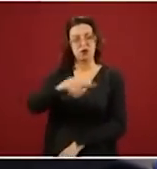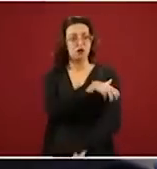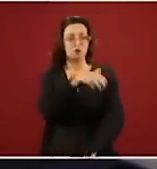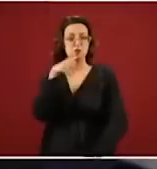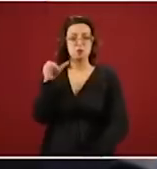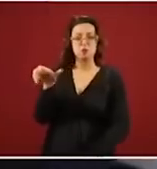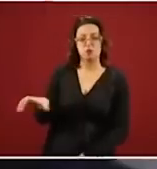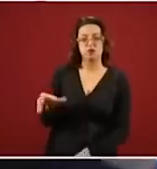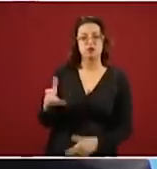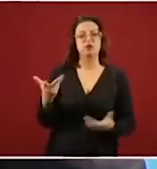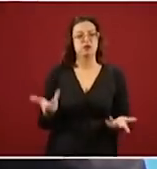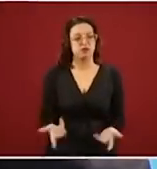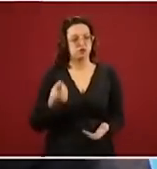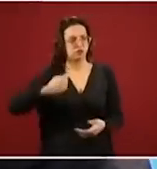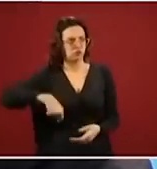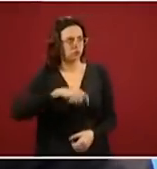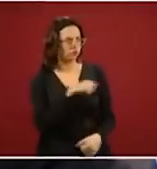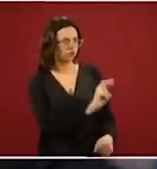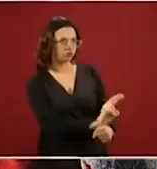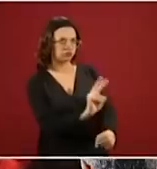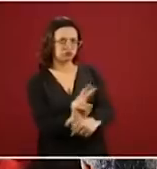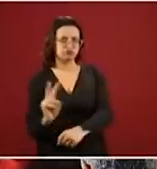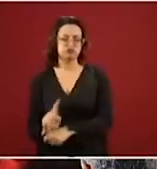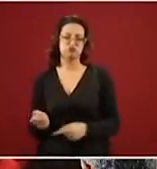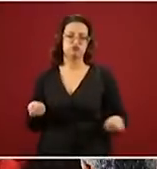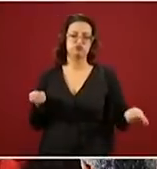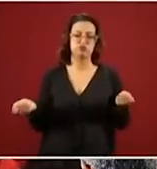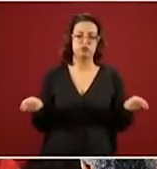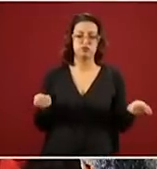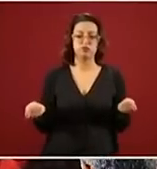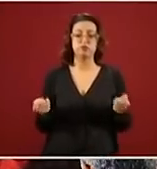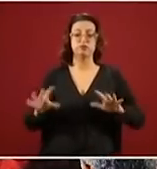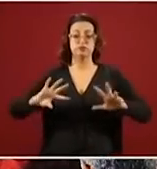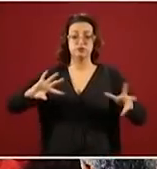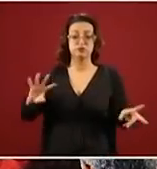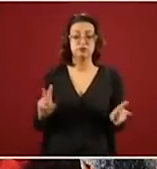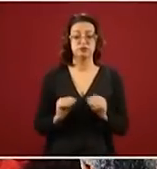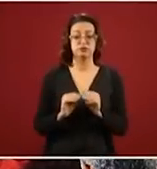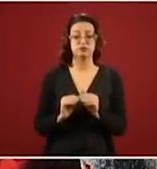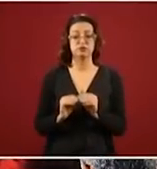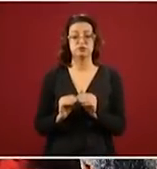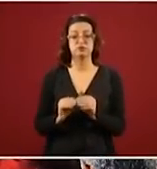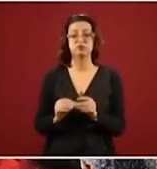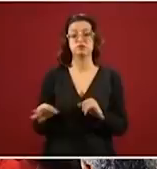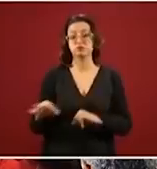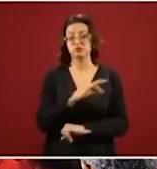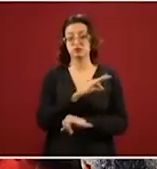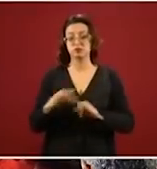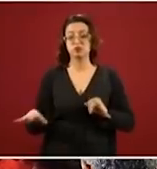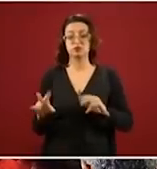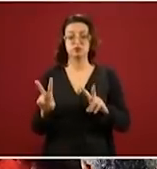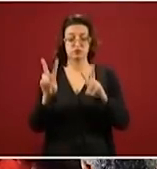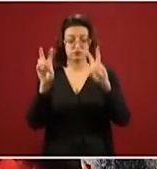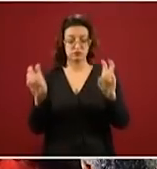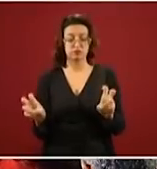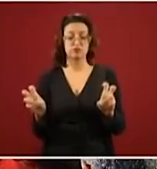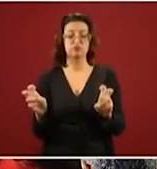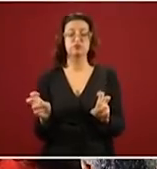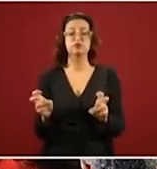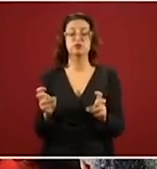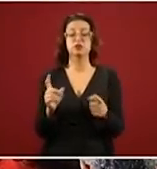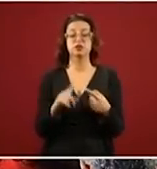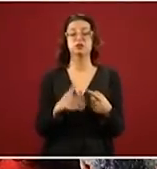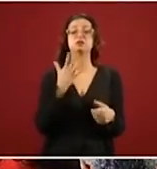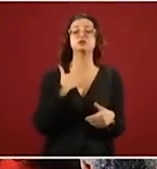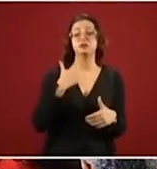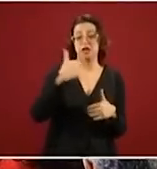consumidores los reguladores del y el resultado como lo vemos finalmente en el tema de diésel y